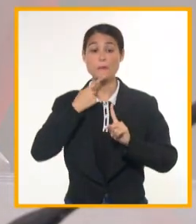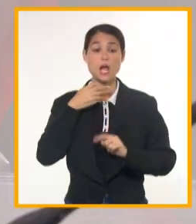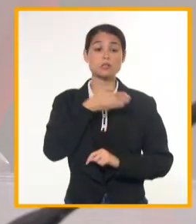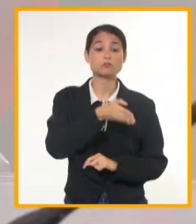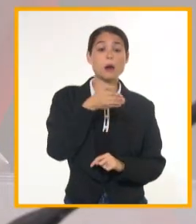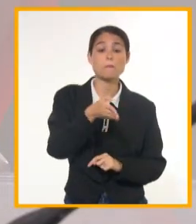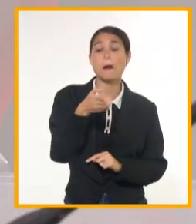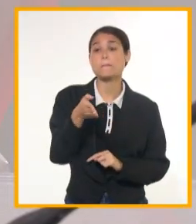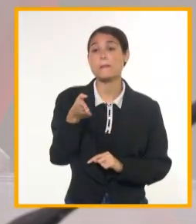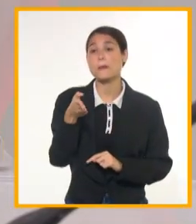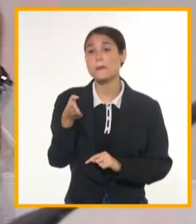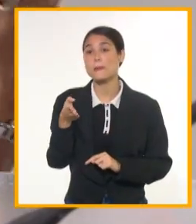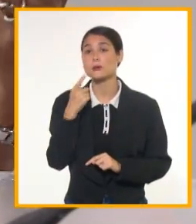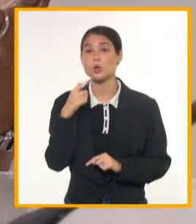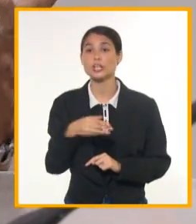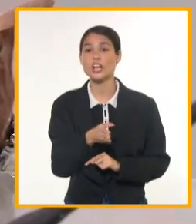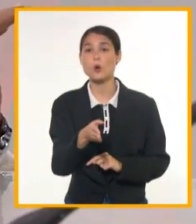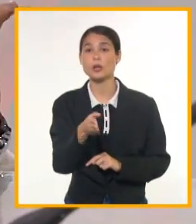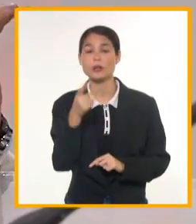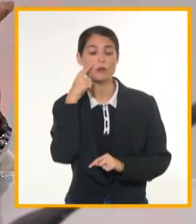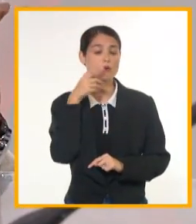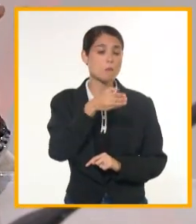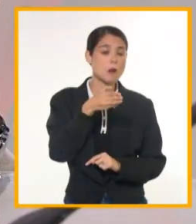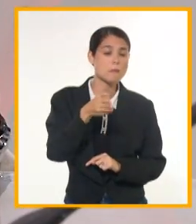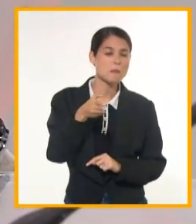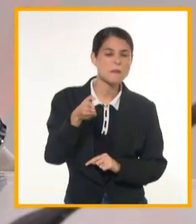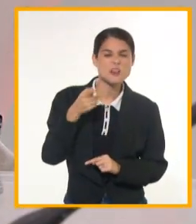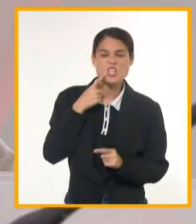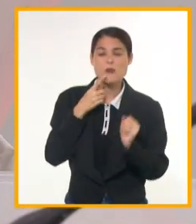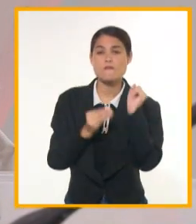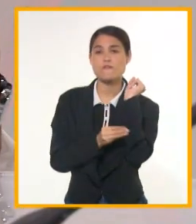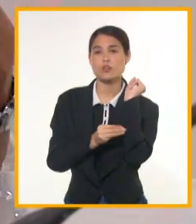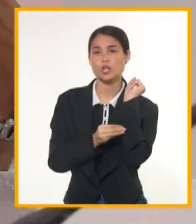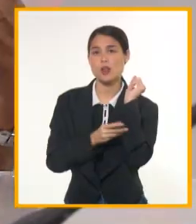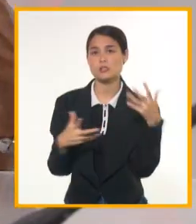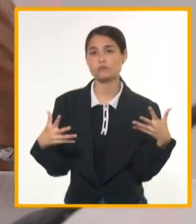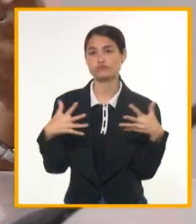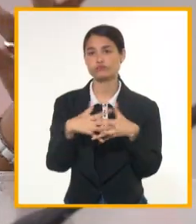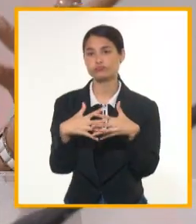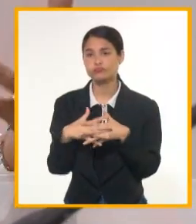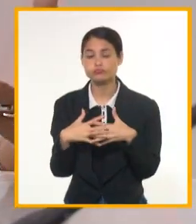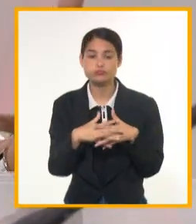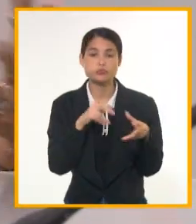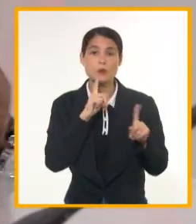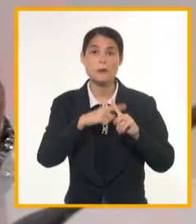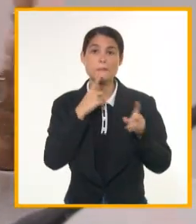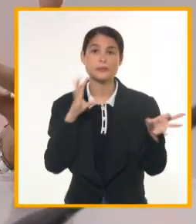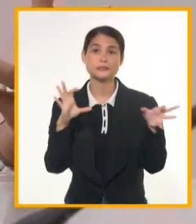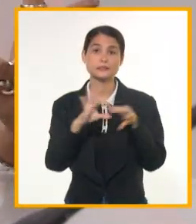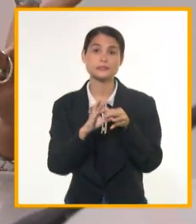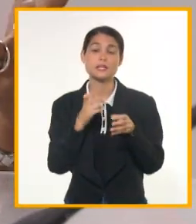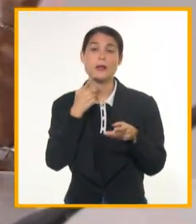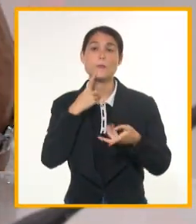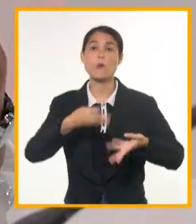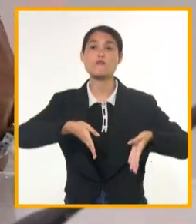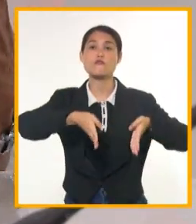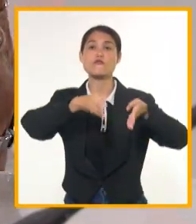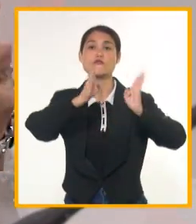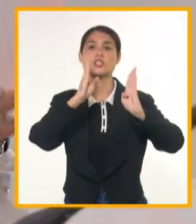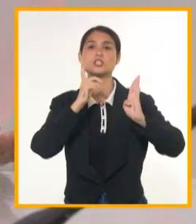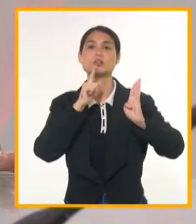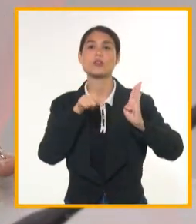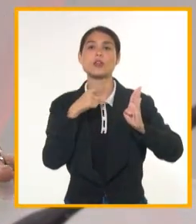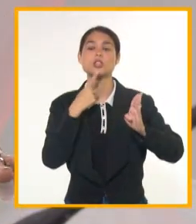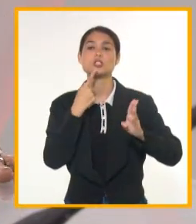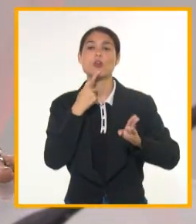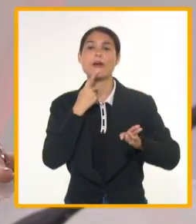para desarrollar vínculos que redunden en beneficios de seguridad para los